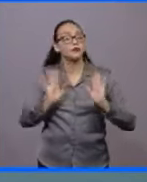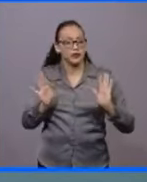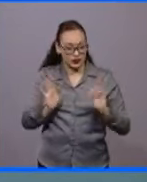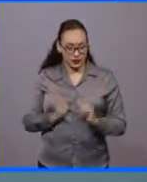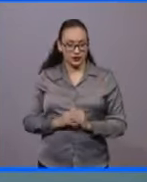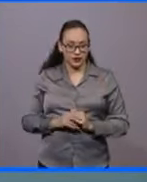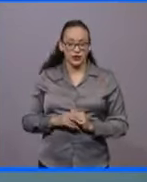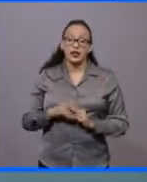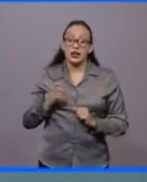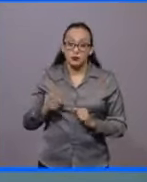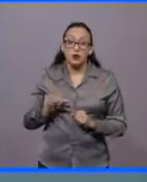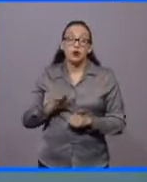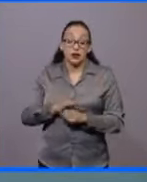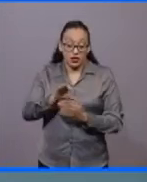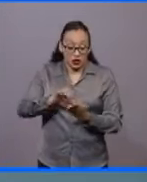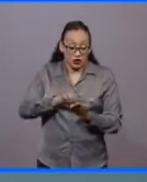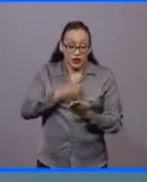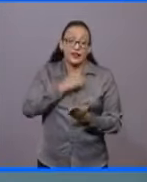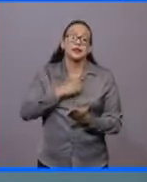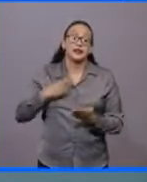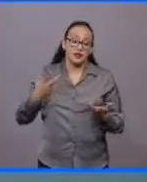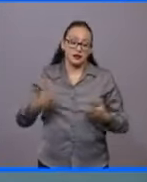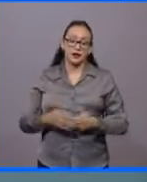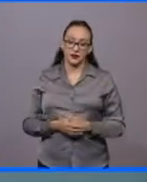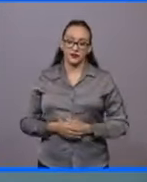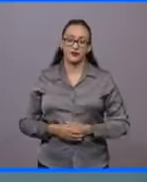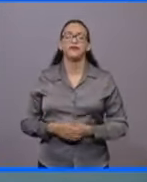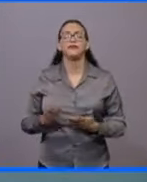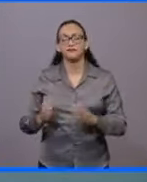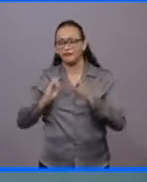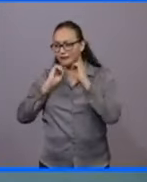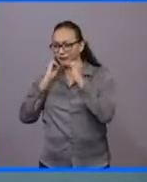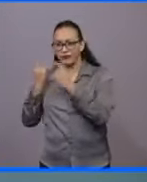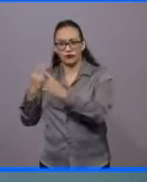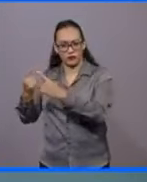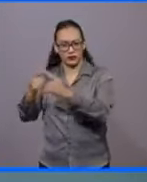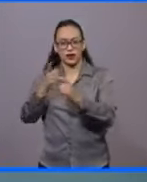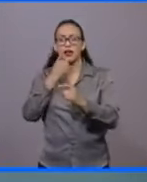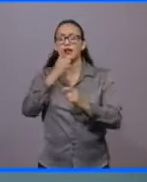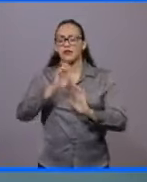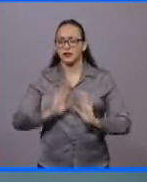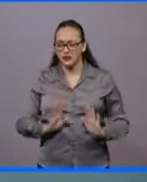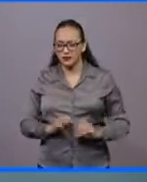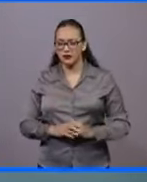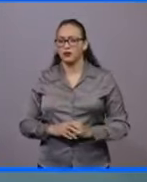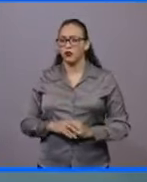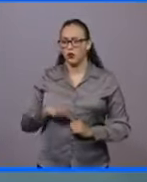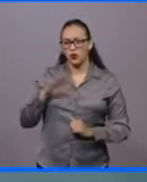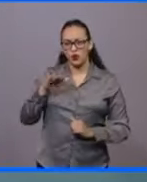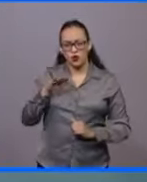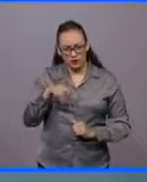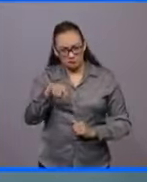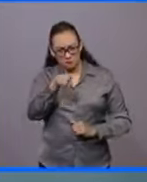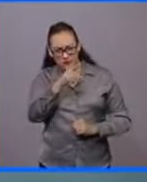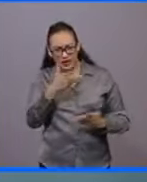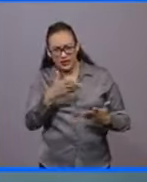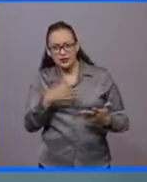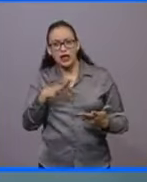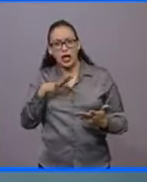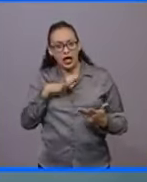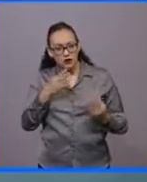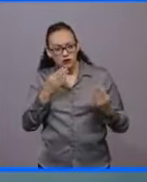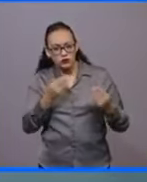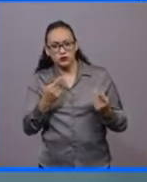remitidos conforme lo establece la Constitución. Las organizaciones civiles argumentan que al menos las impugnaciones en contra de